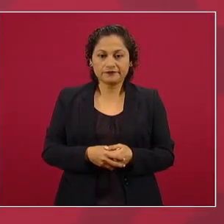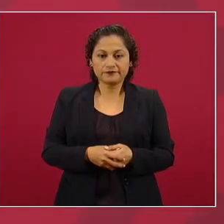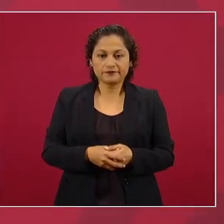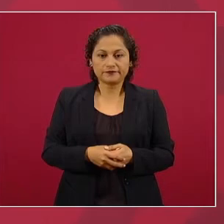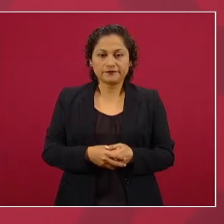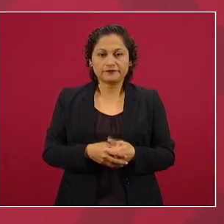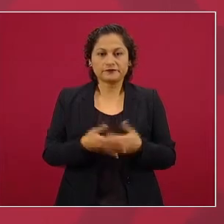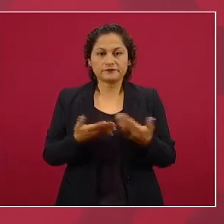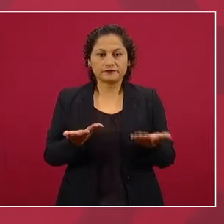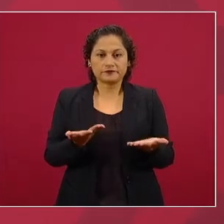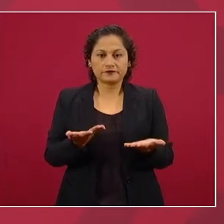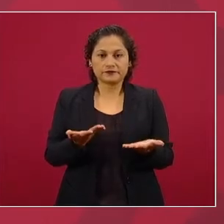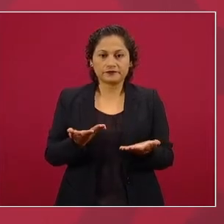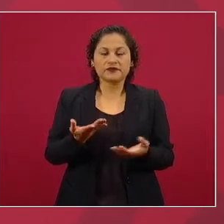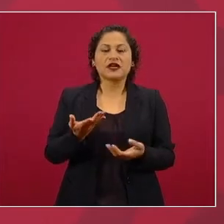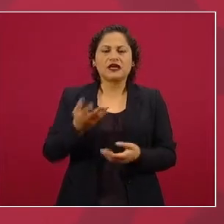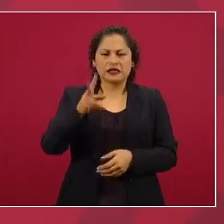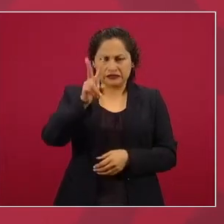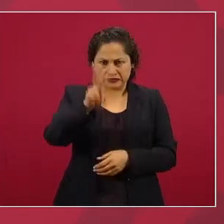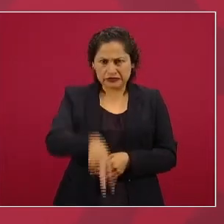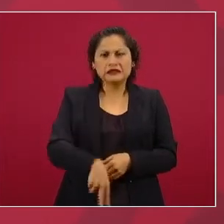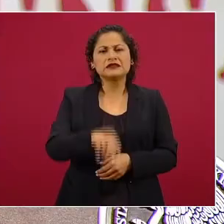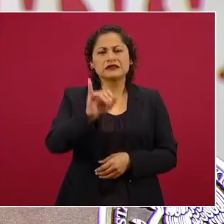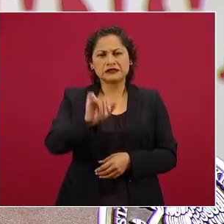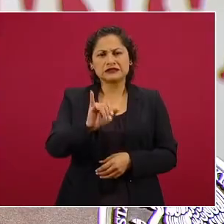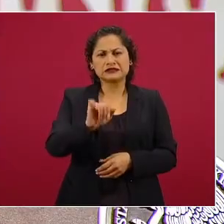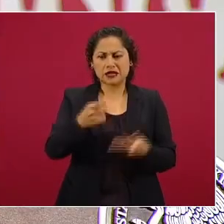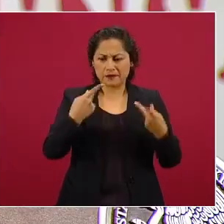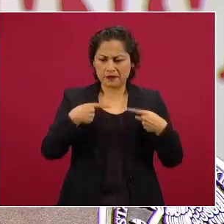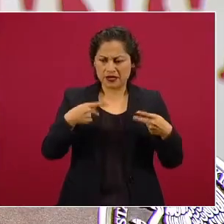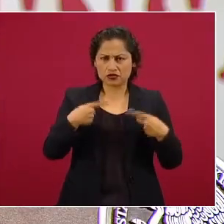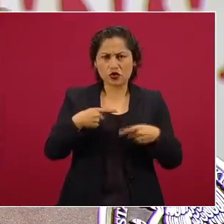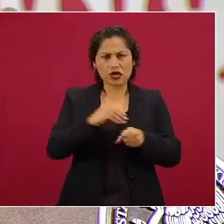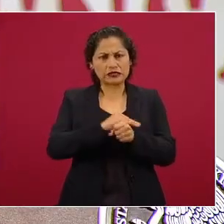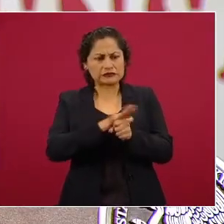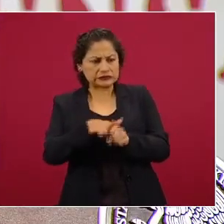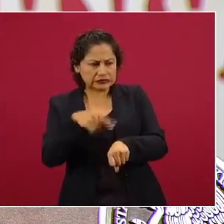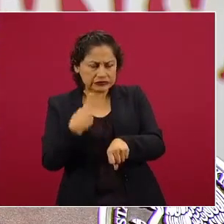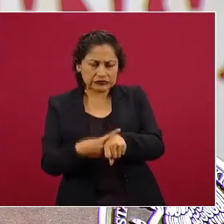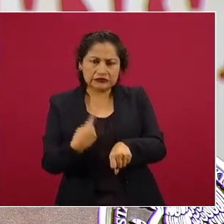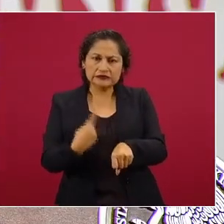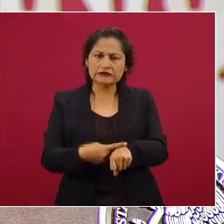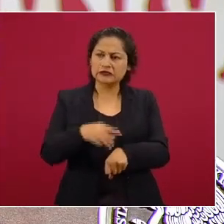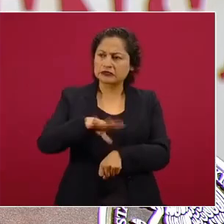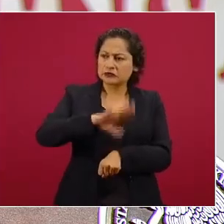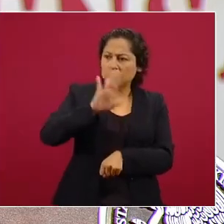Sí nos duele lo de la pandemia, son vidas humanas,